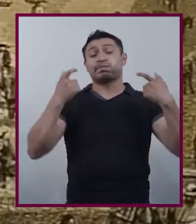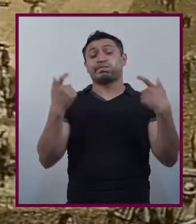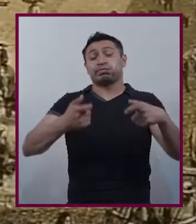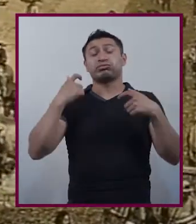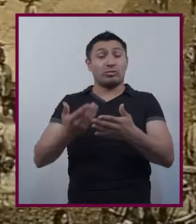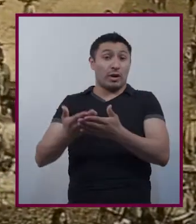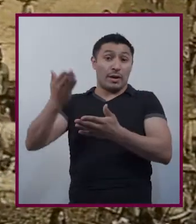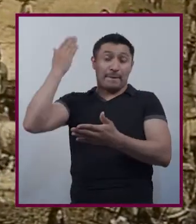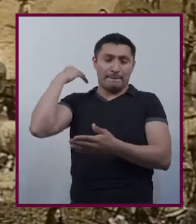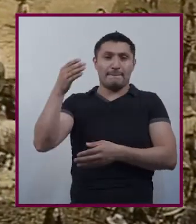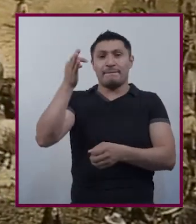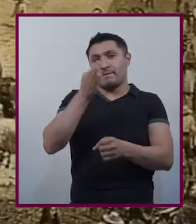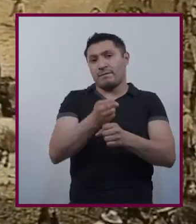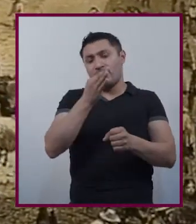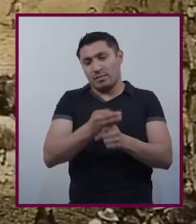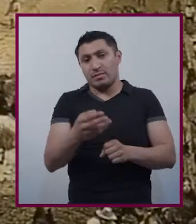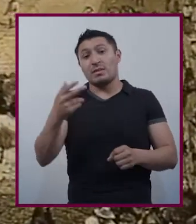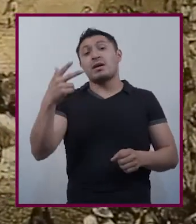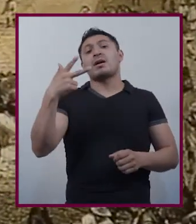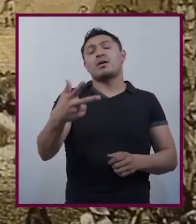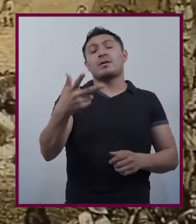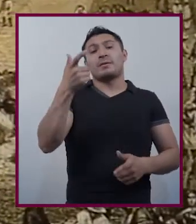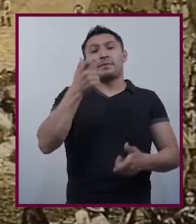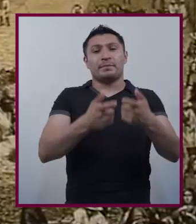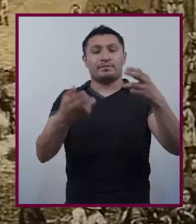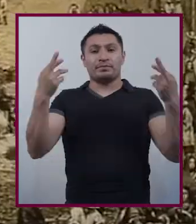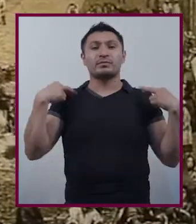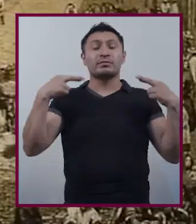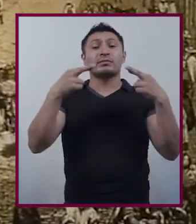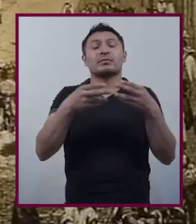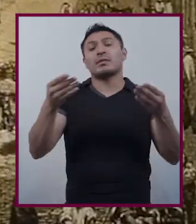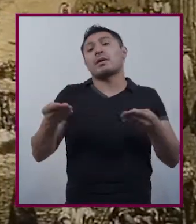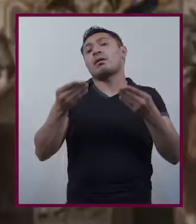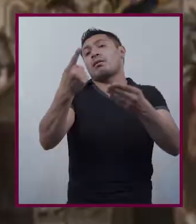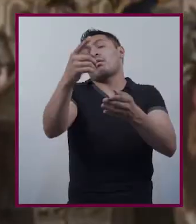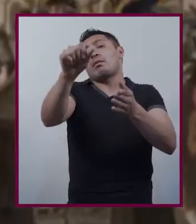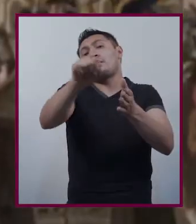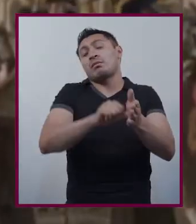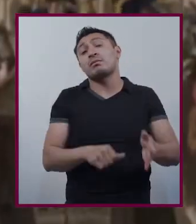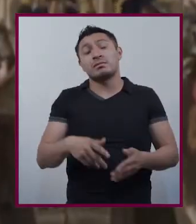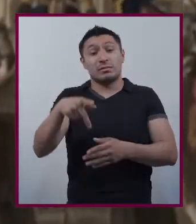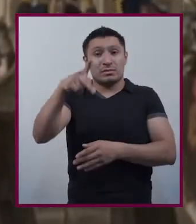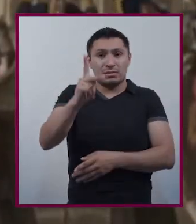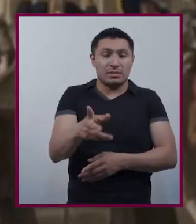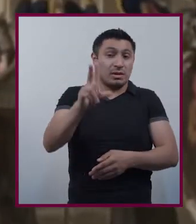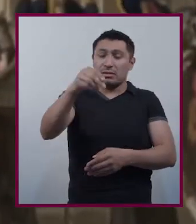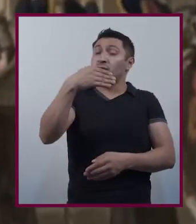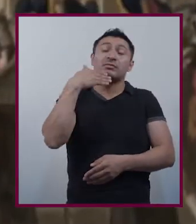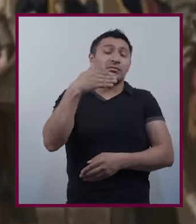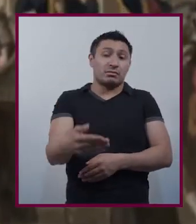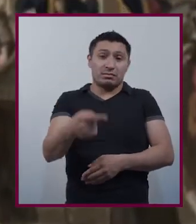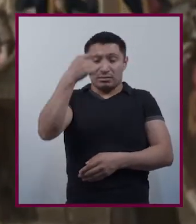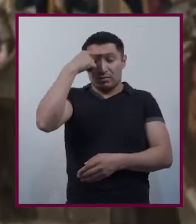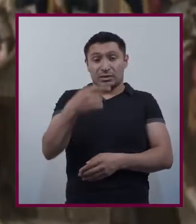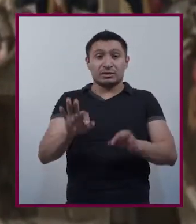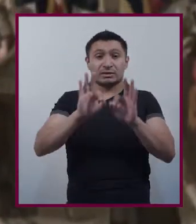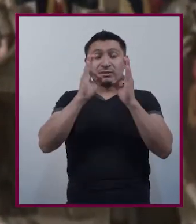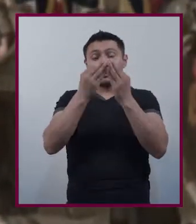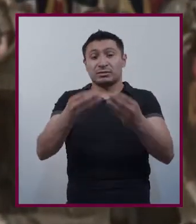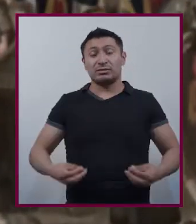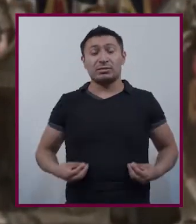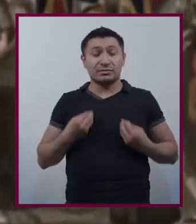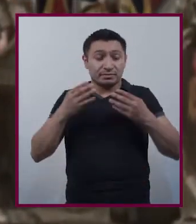época, si lo comparamos con los 8 pesos que un maestro recibía al mes, pero no era suficiente para el estilo de